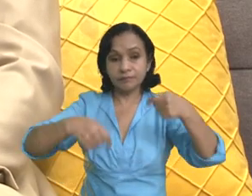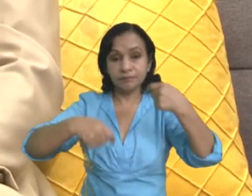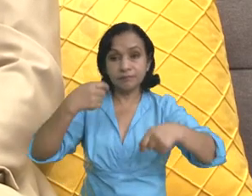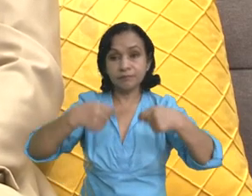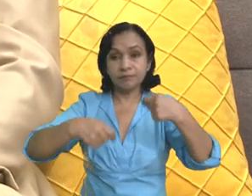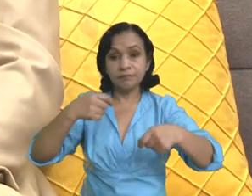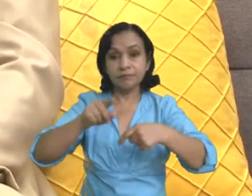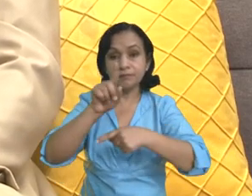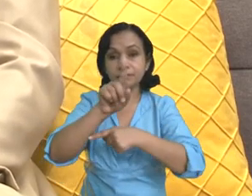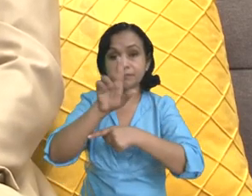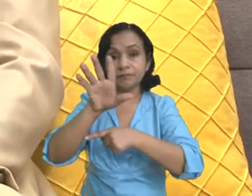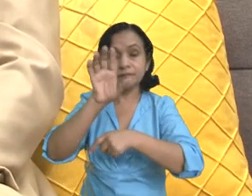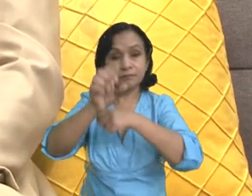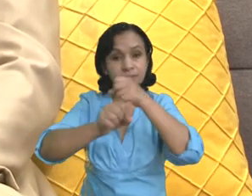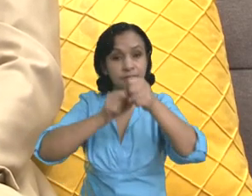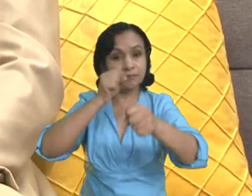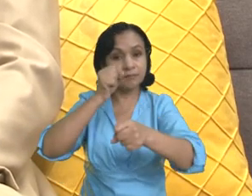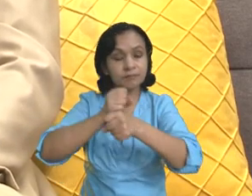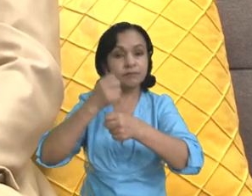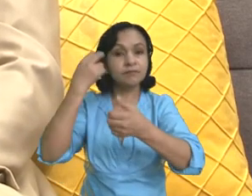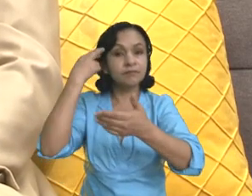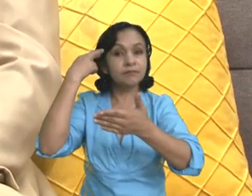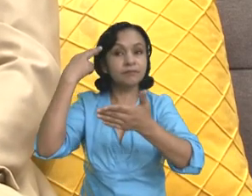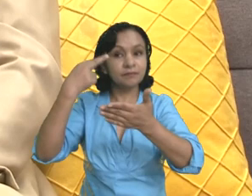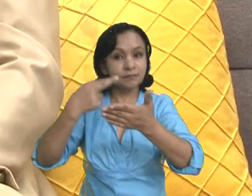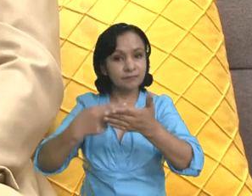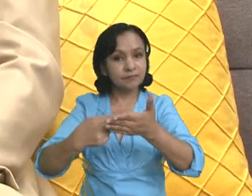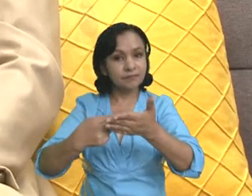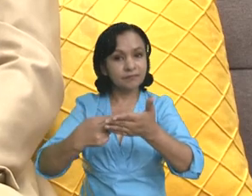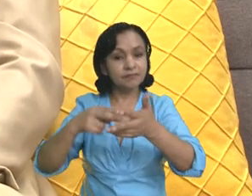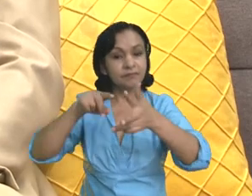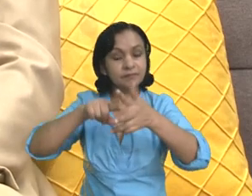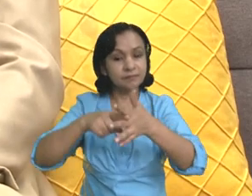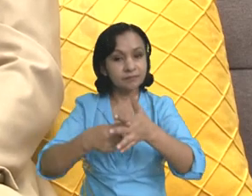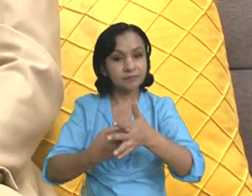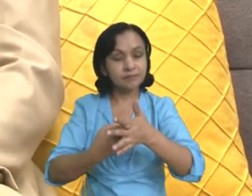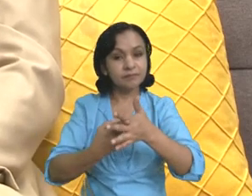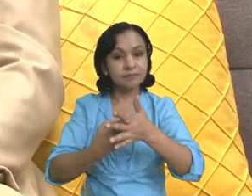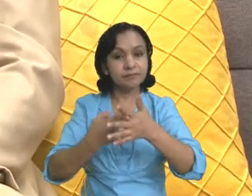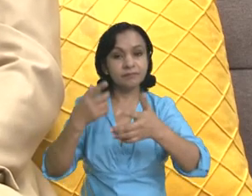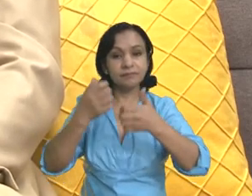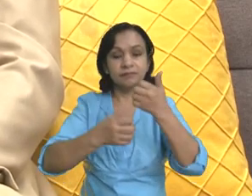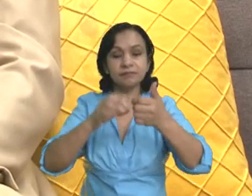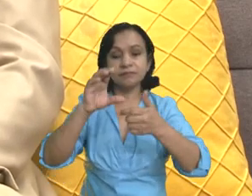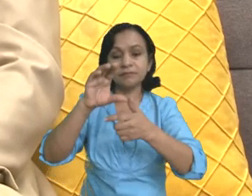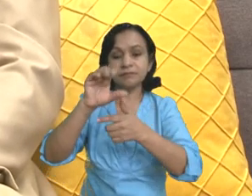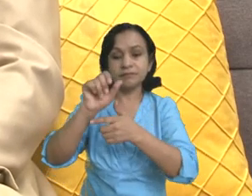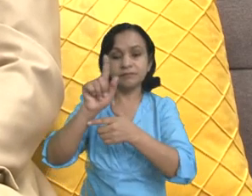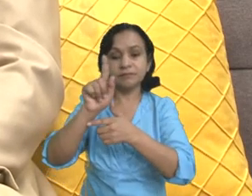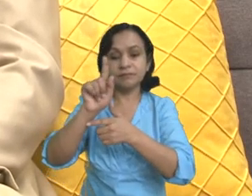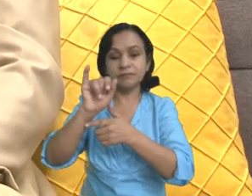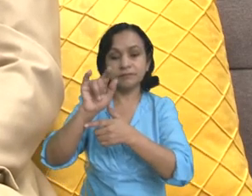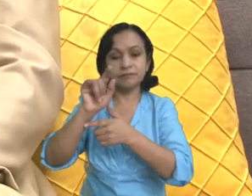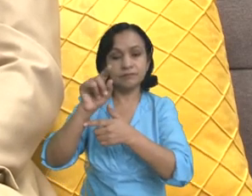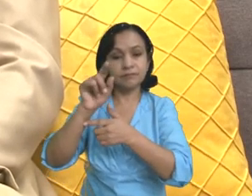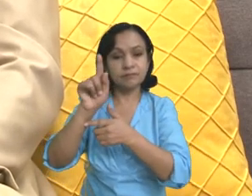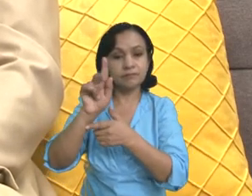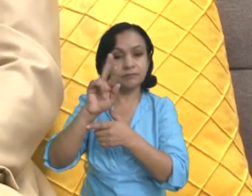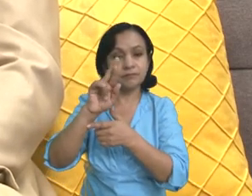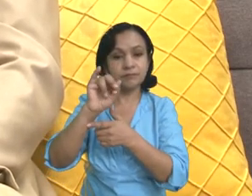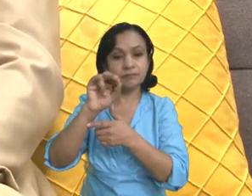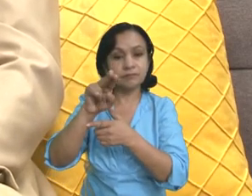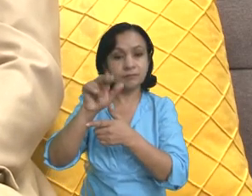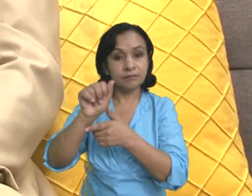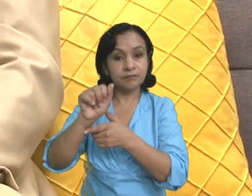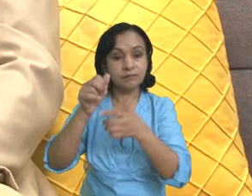cumpliría 15 años. Hay que recordar que surge precisamente ante los sucesos de Katrina en Estados Unidos, el ofrecimiento de